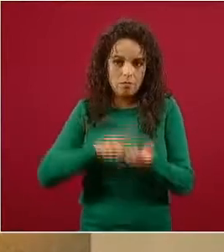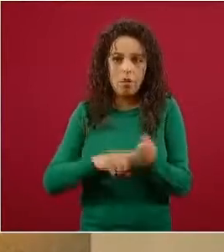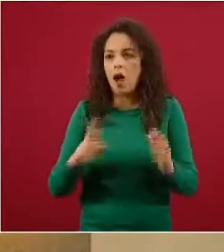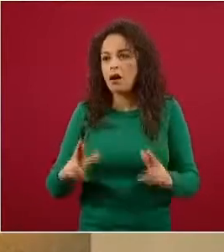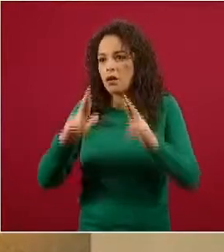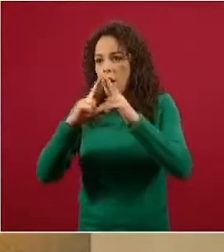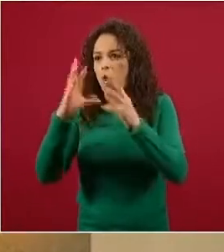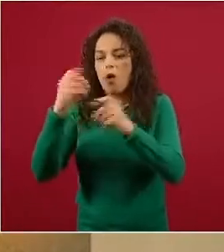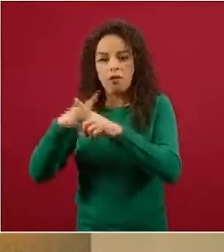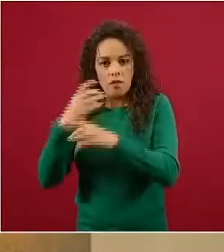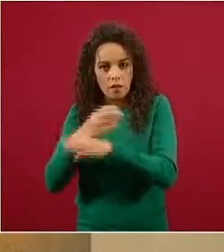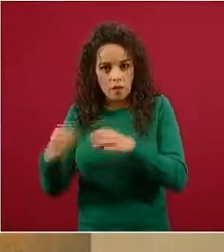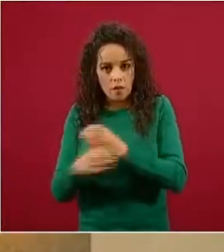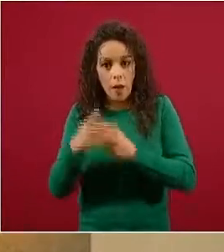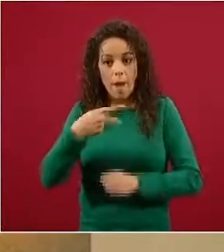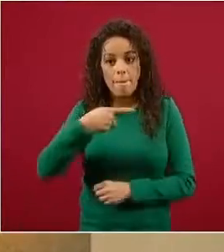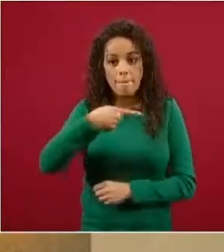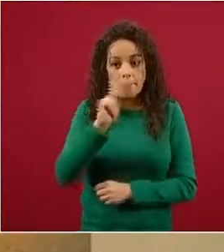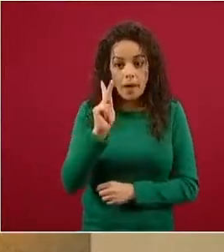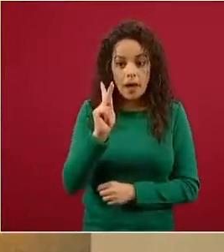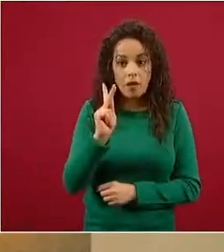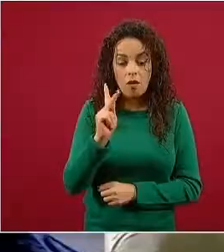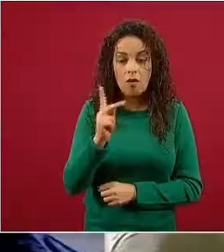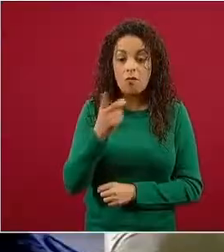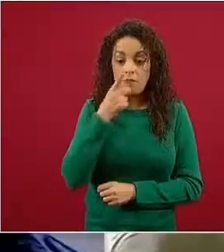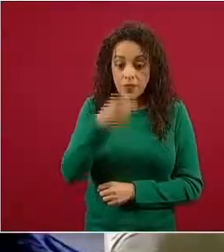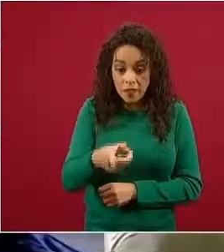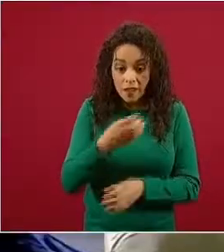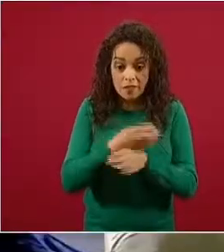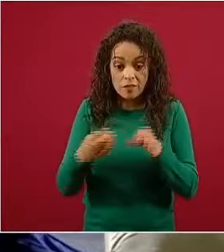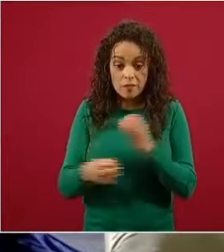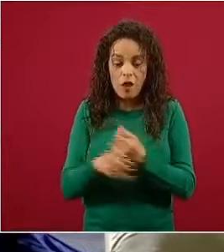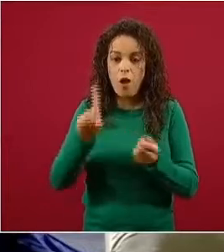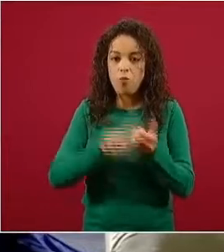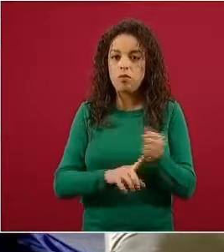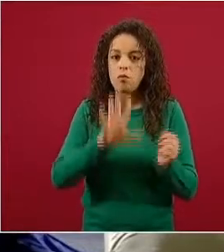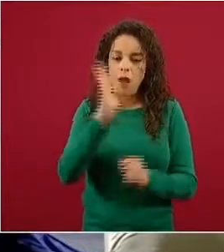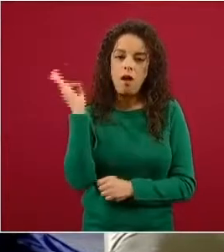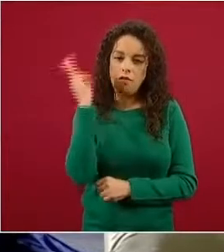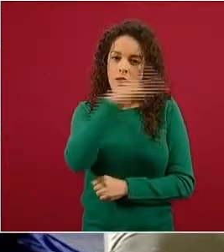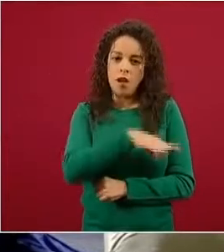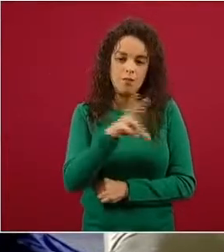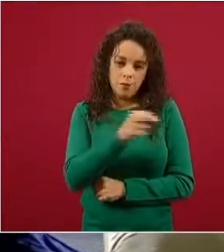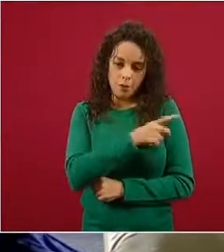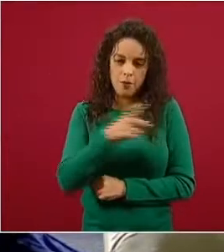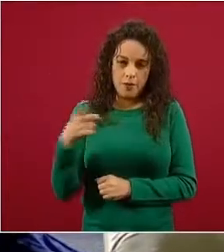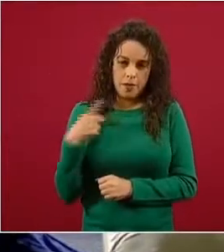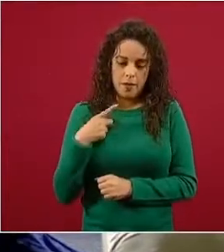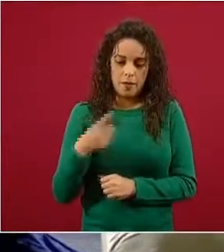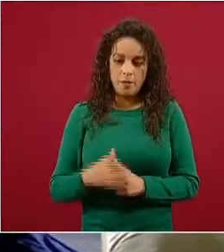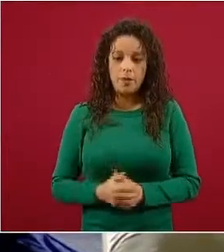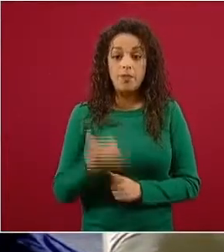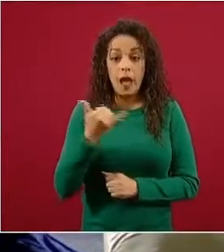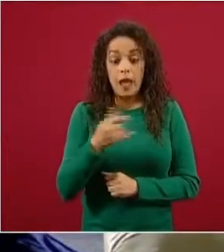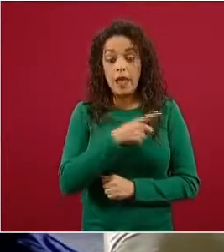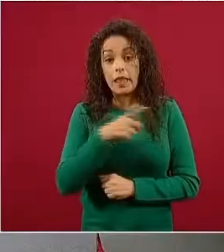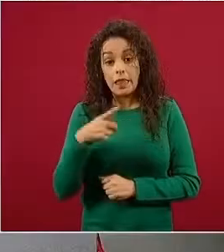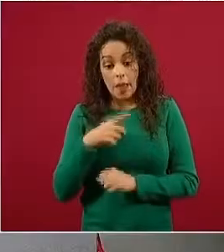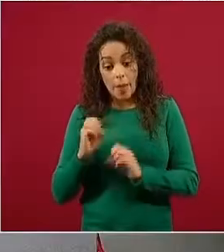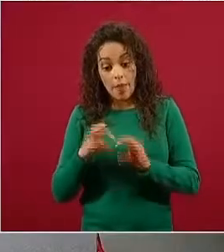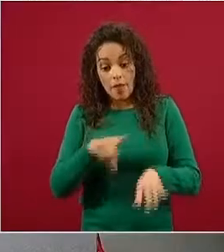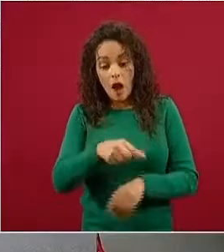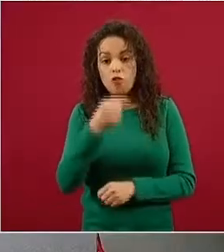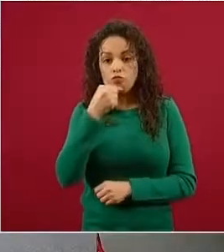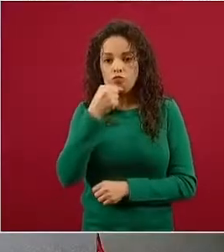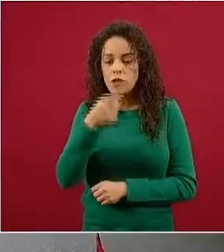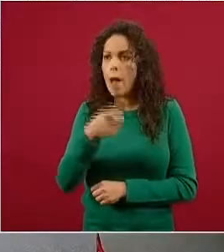que pueda expresarle la noticia, siempre sin invalidar las emociones